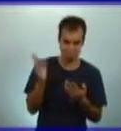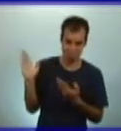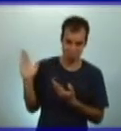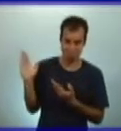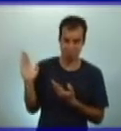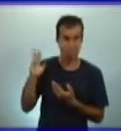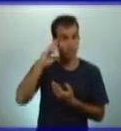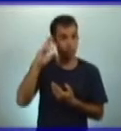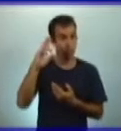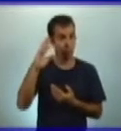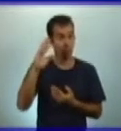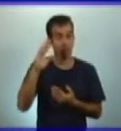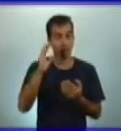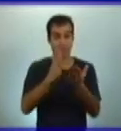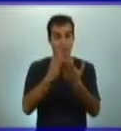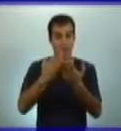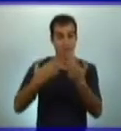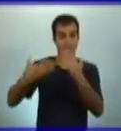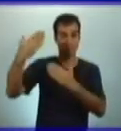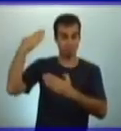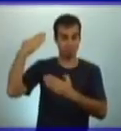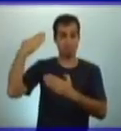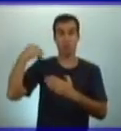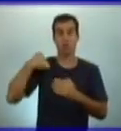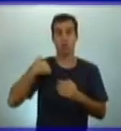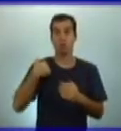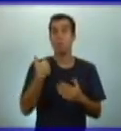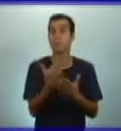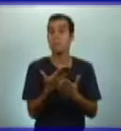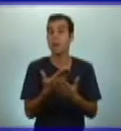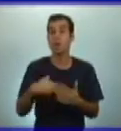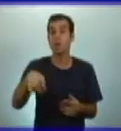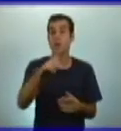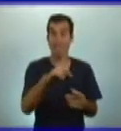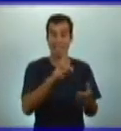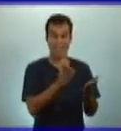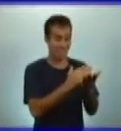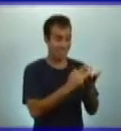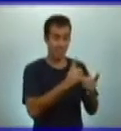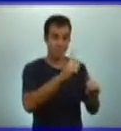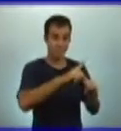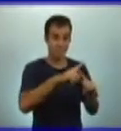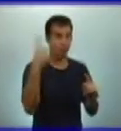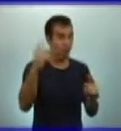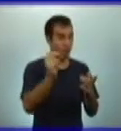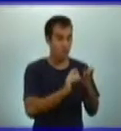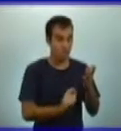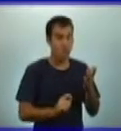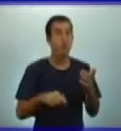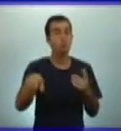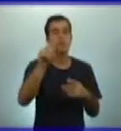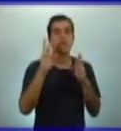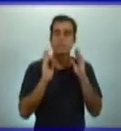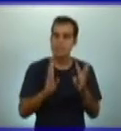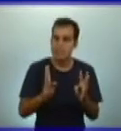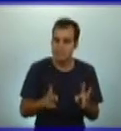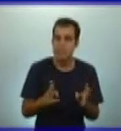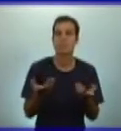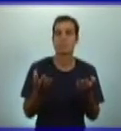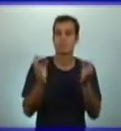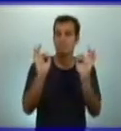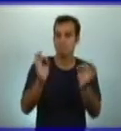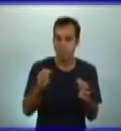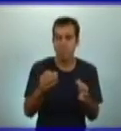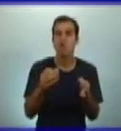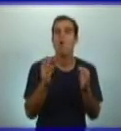pedí que, además de los ejercicios que había indicado del libro de texto, repasaran también de manera oral los ejercicios